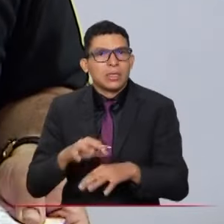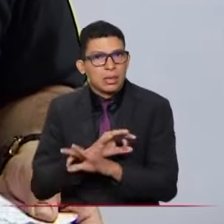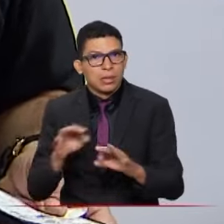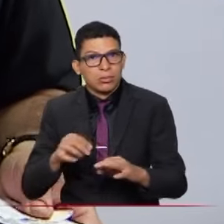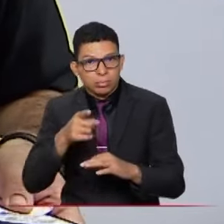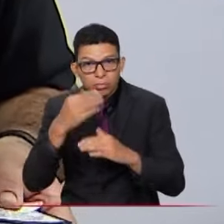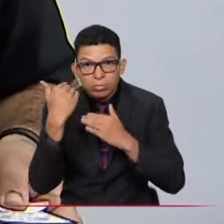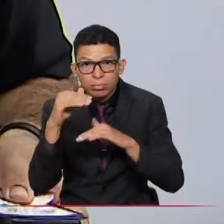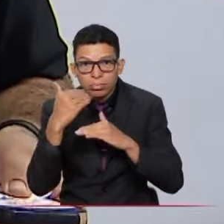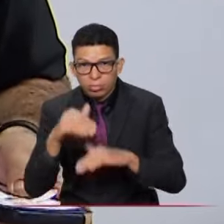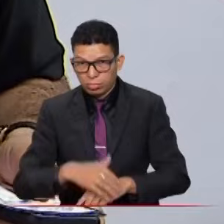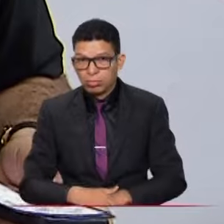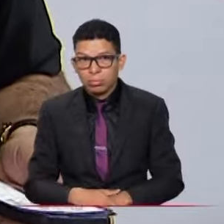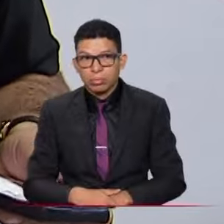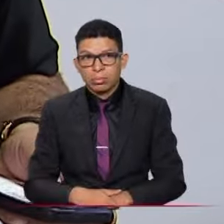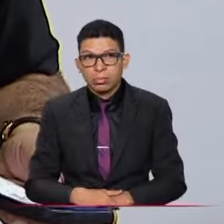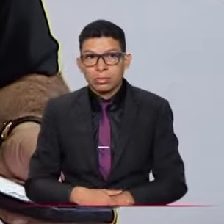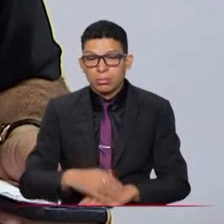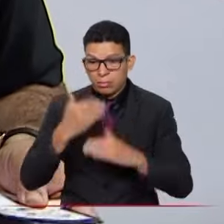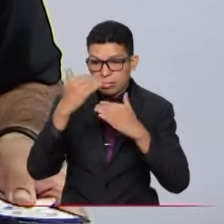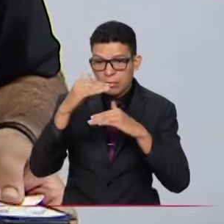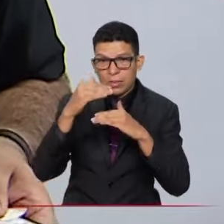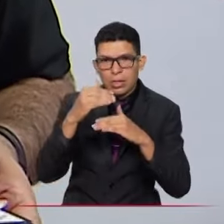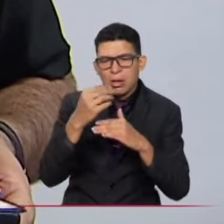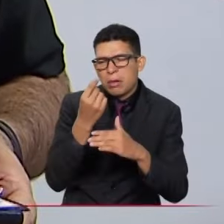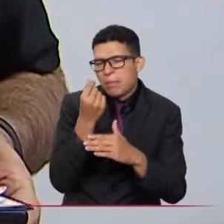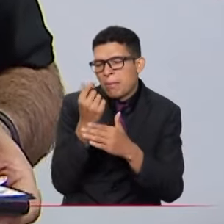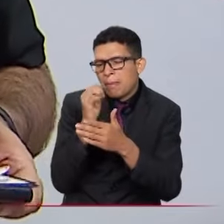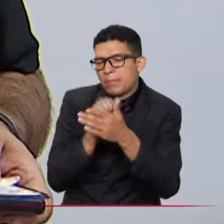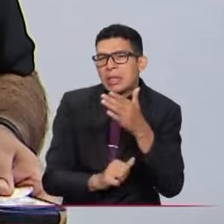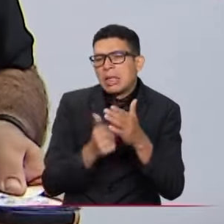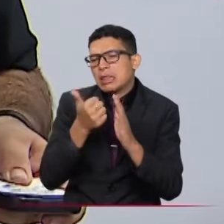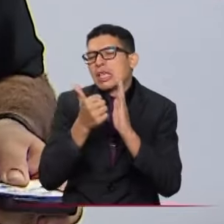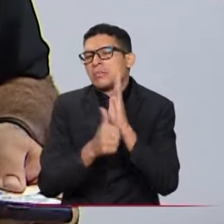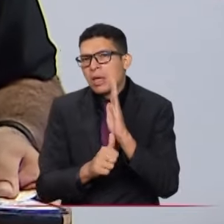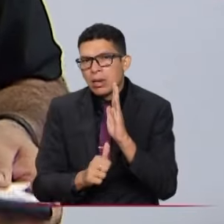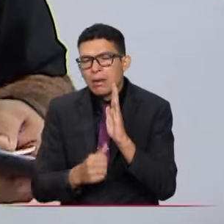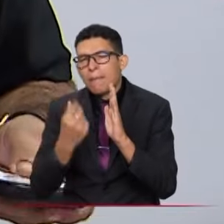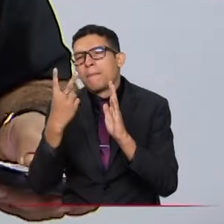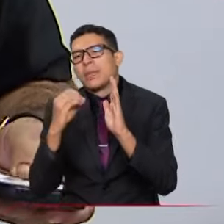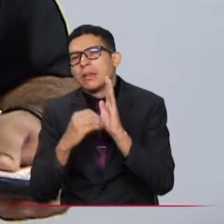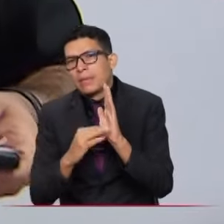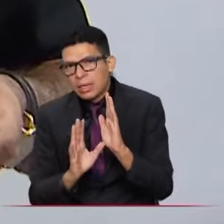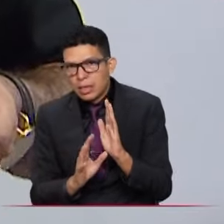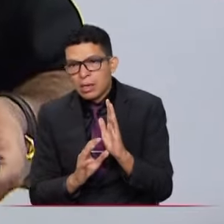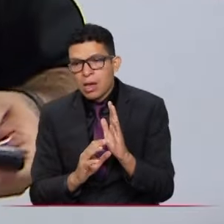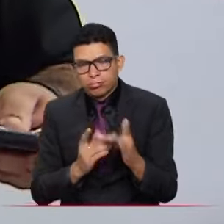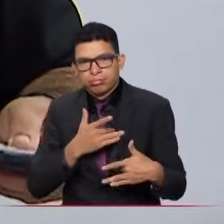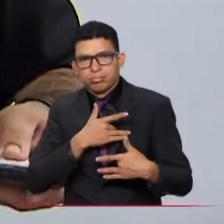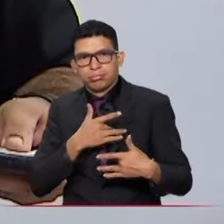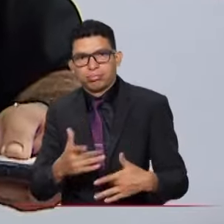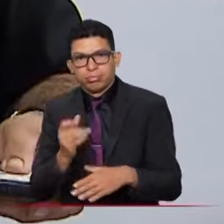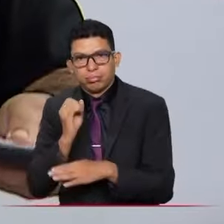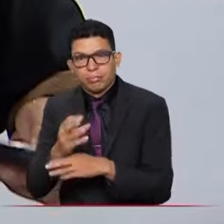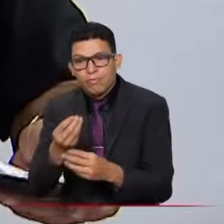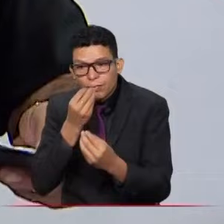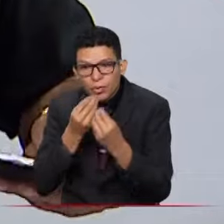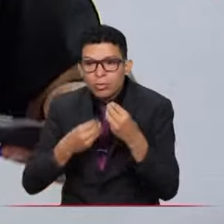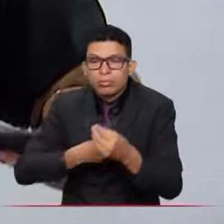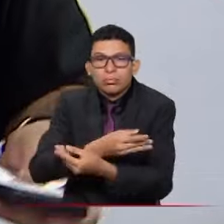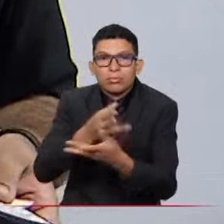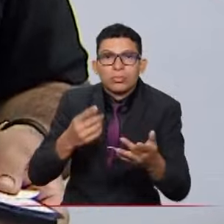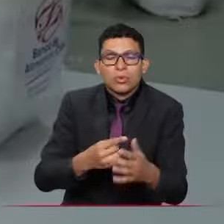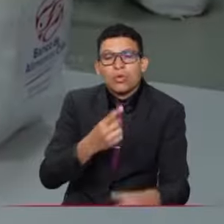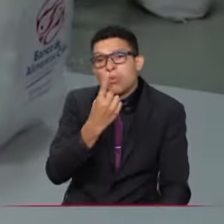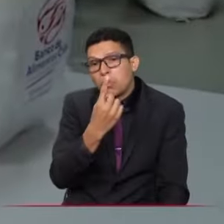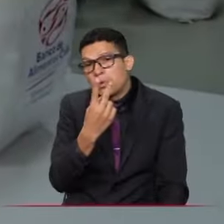un salario? Saca de tu salario 10 o 20 mil pesos y dónalo al Banco de Alimentos para que pueda generar alimento para uno, dos